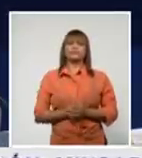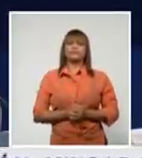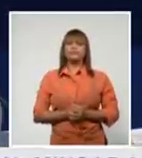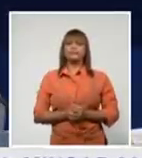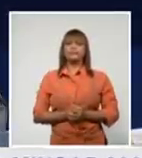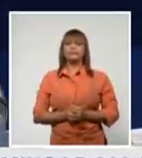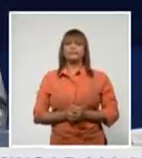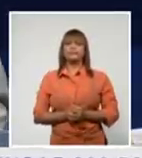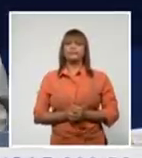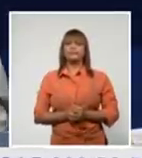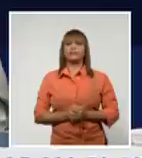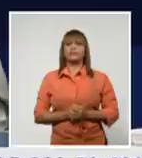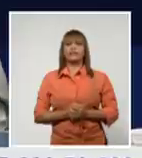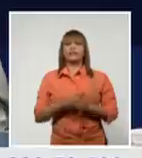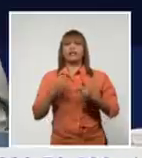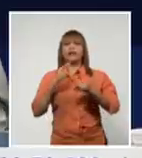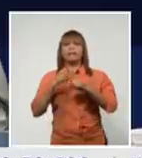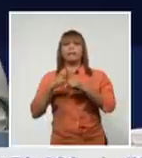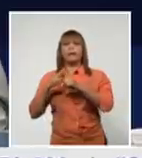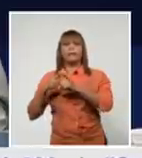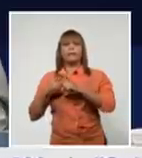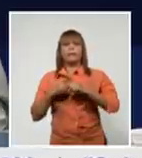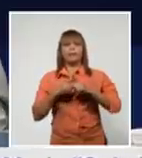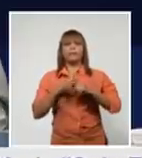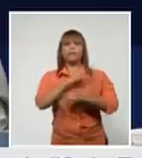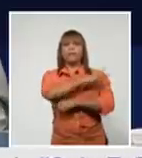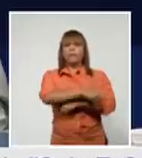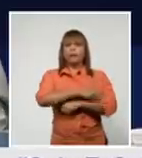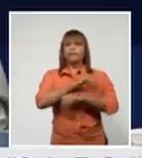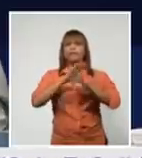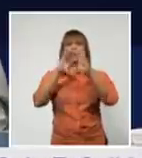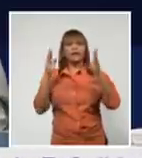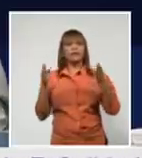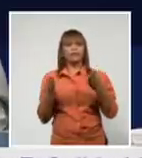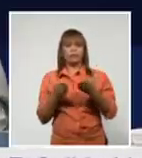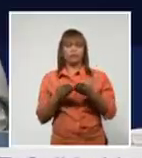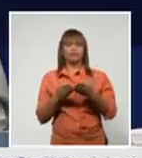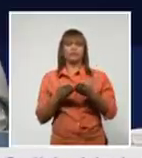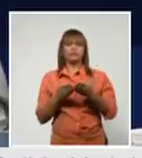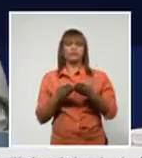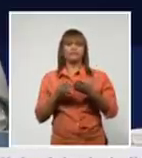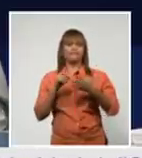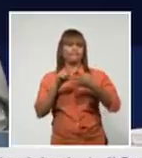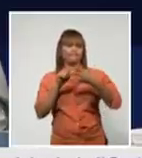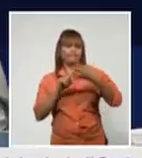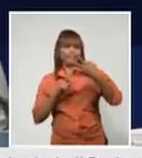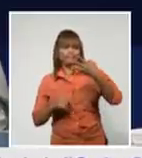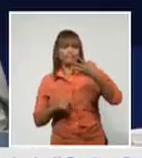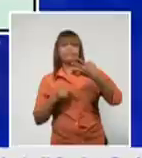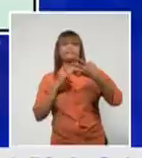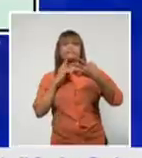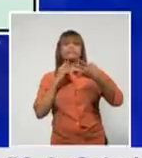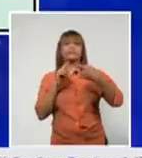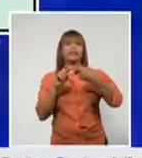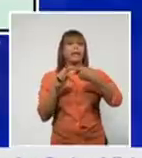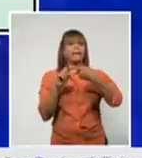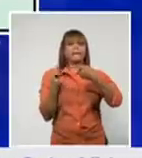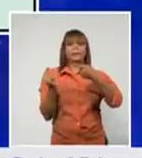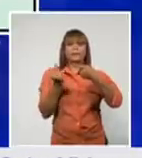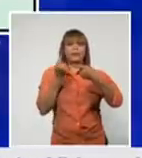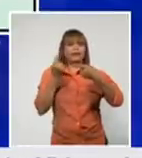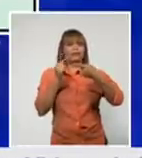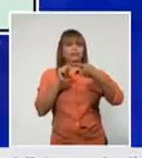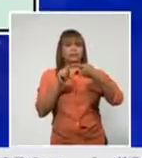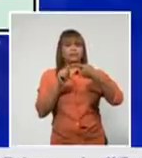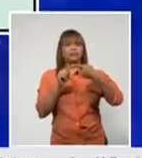Por países, en el mundo se mantienen en primer lugar, como sucede desde hace varias semanas y pudiéramos